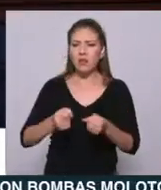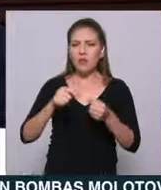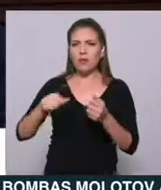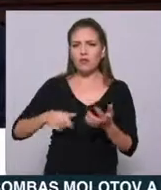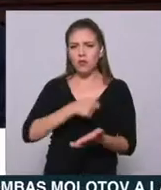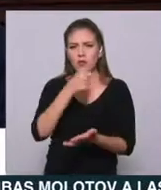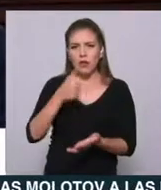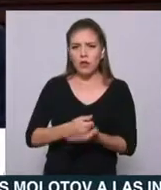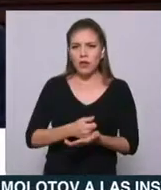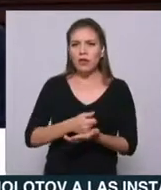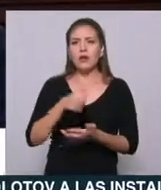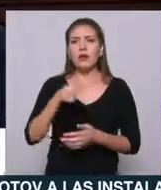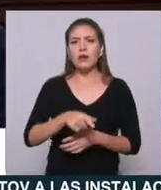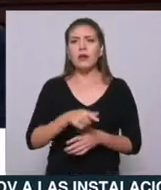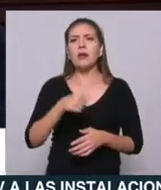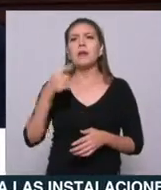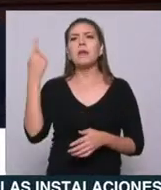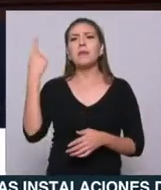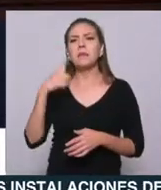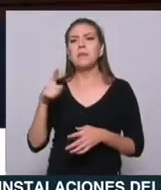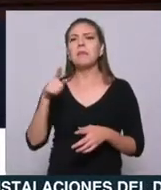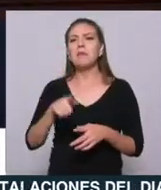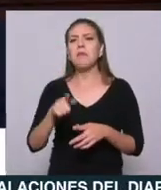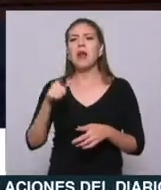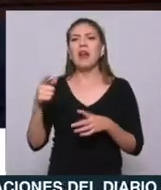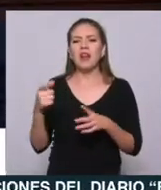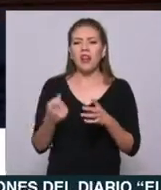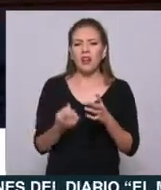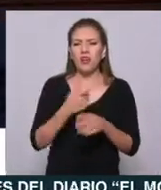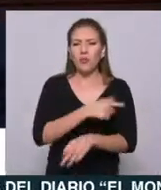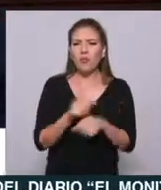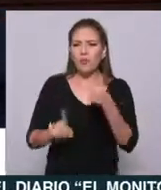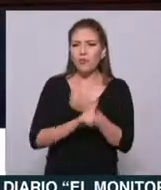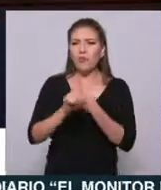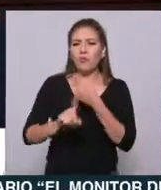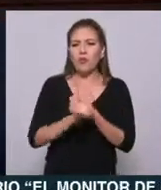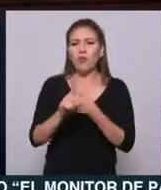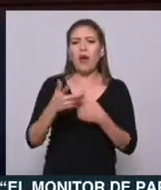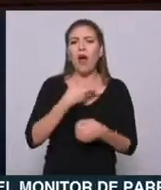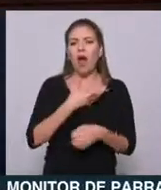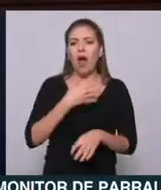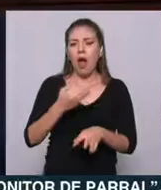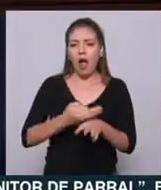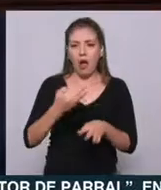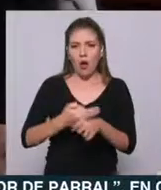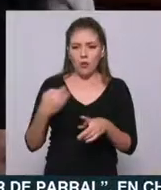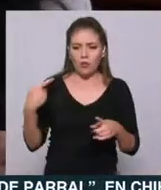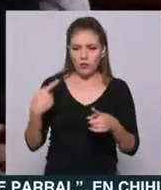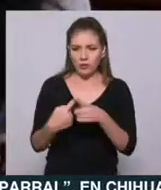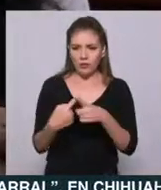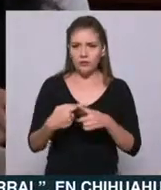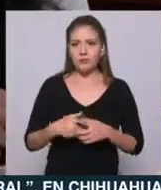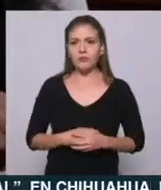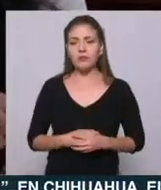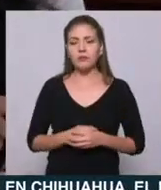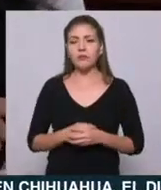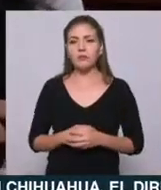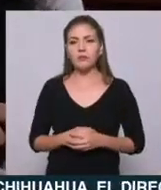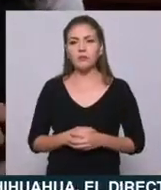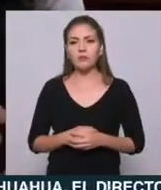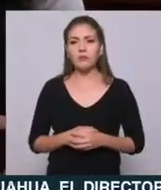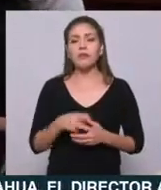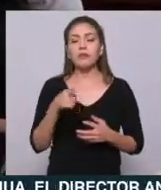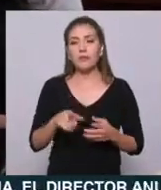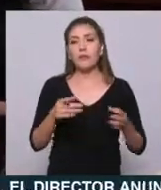ciudadana más acorde con las demandas y las necesidades de las y de los capitalinos. El dictamen fue enviado a